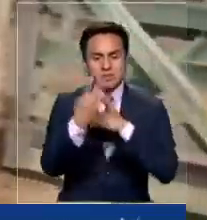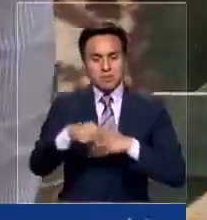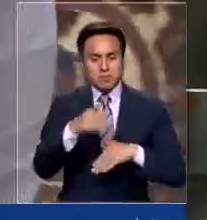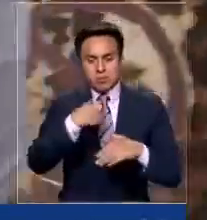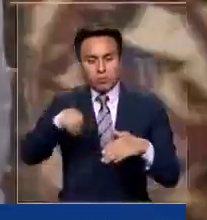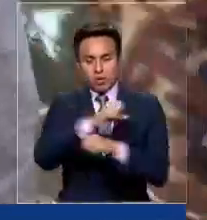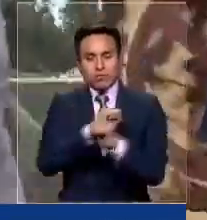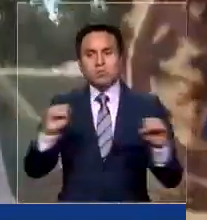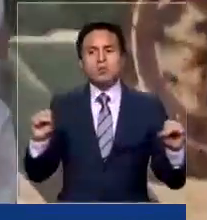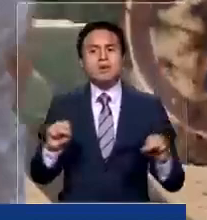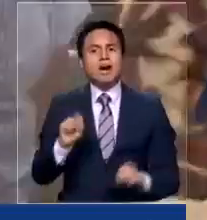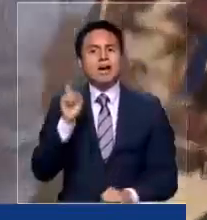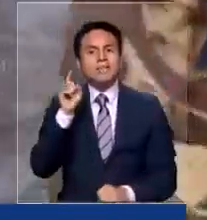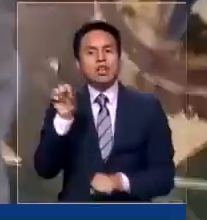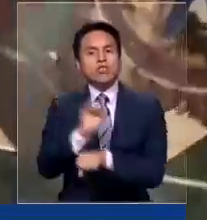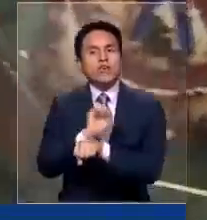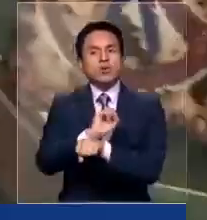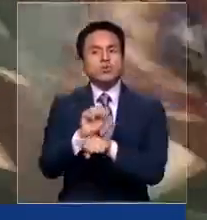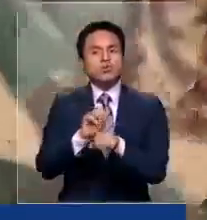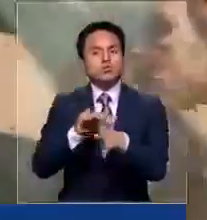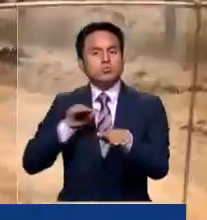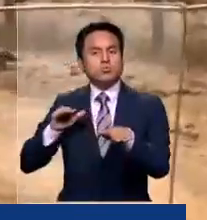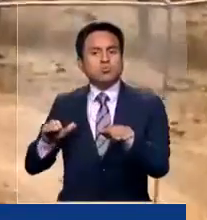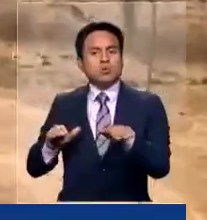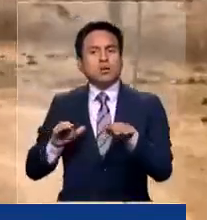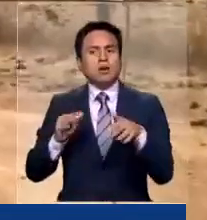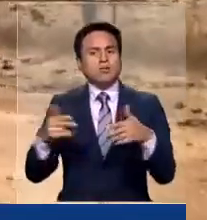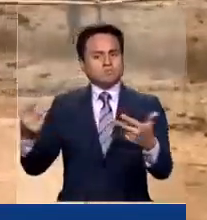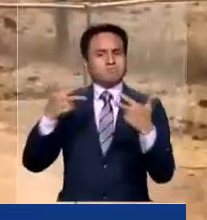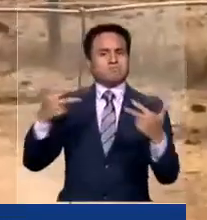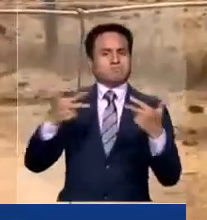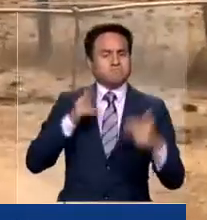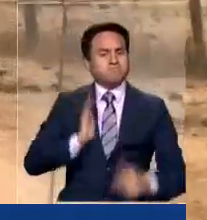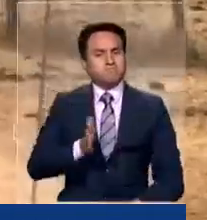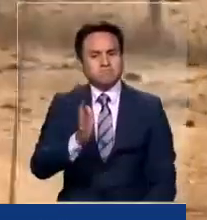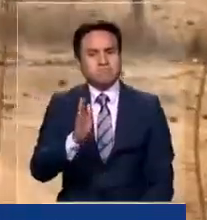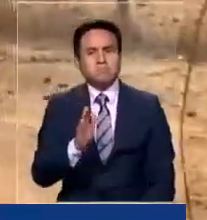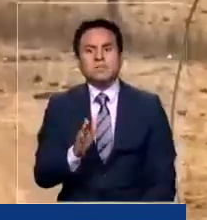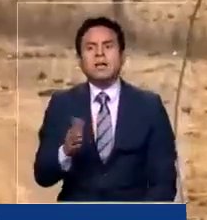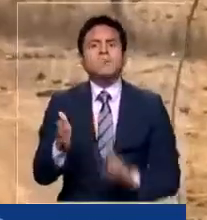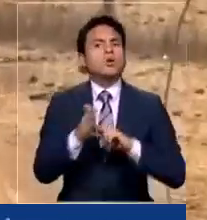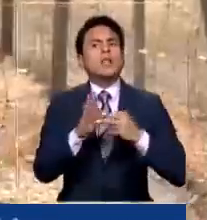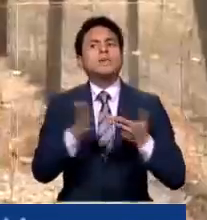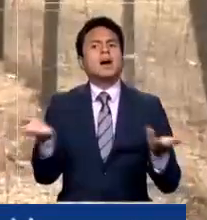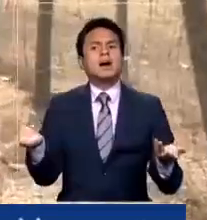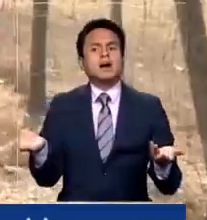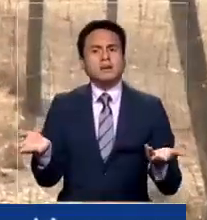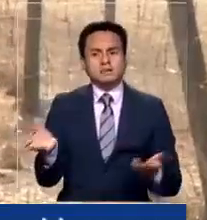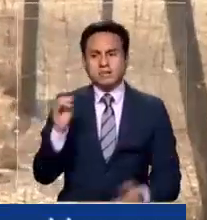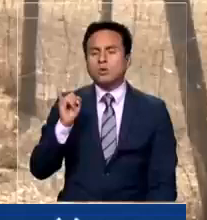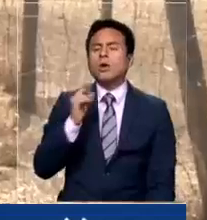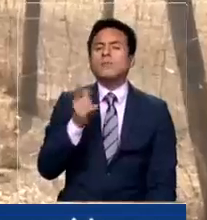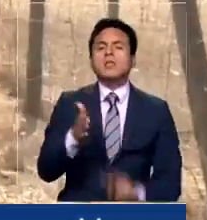propiedad el hostigamiento continúa algún problema